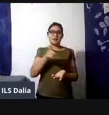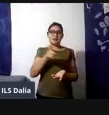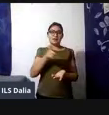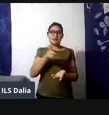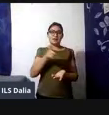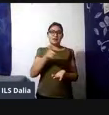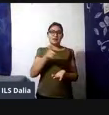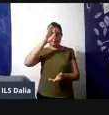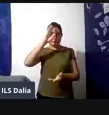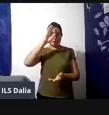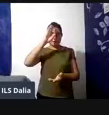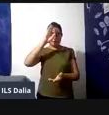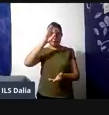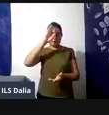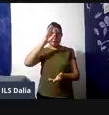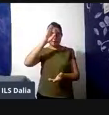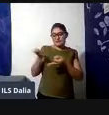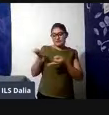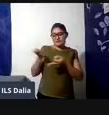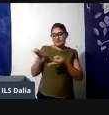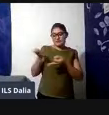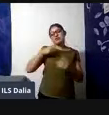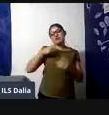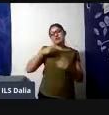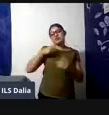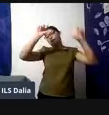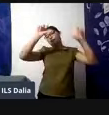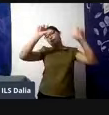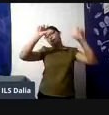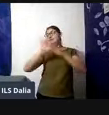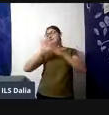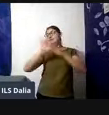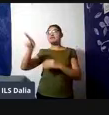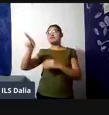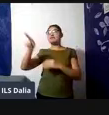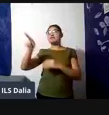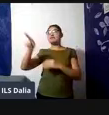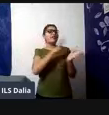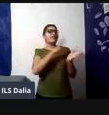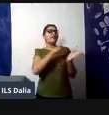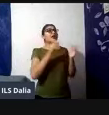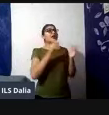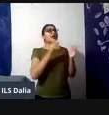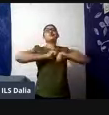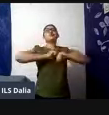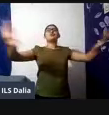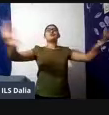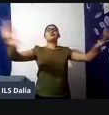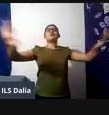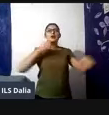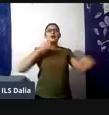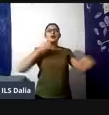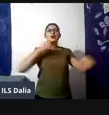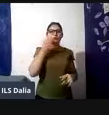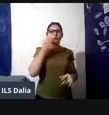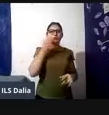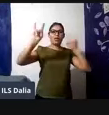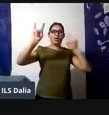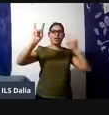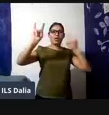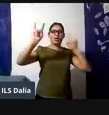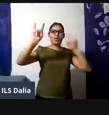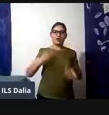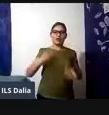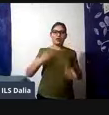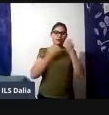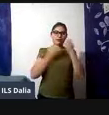circular por toda la escuela. Hoy ya nadie se acuerda de esto, pero Mariana no se puede perdonar por lo que hizo. Y